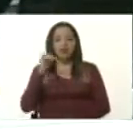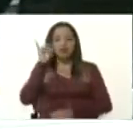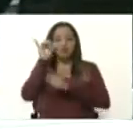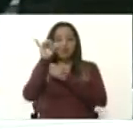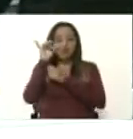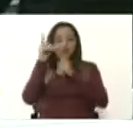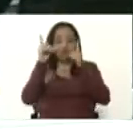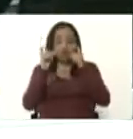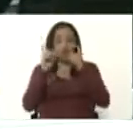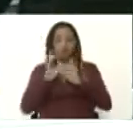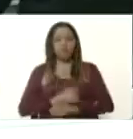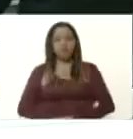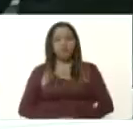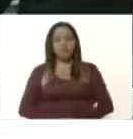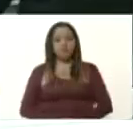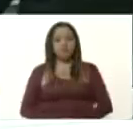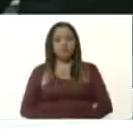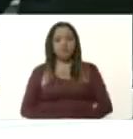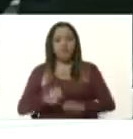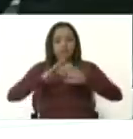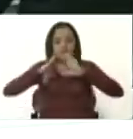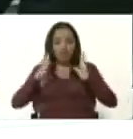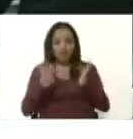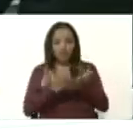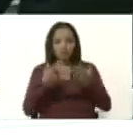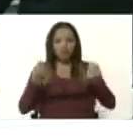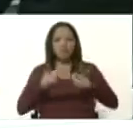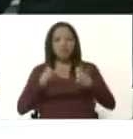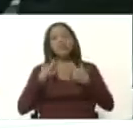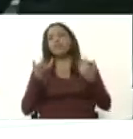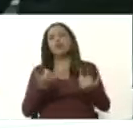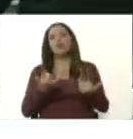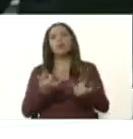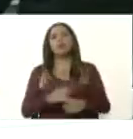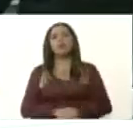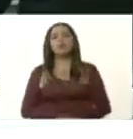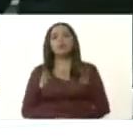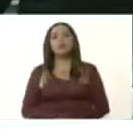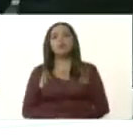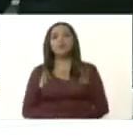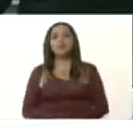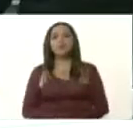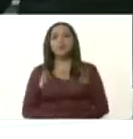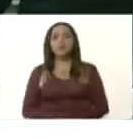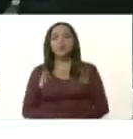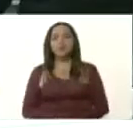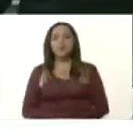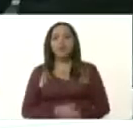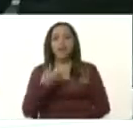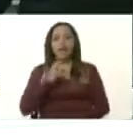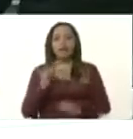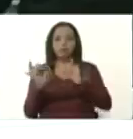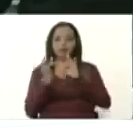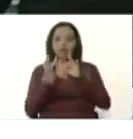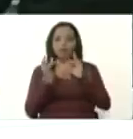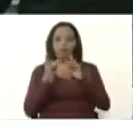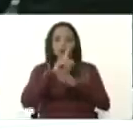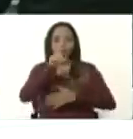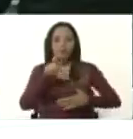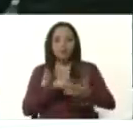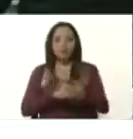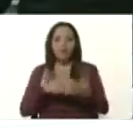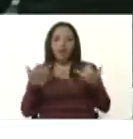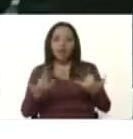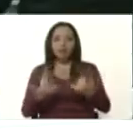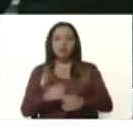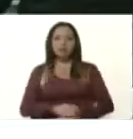YouTube. Así que en el mundo que estamos viviendo es interconexión total. Ahora vamos a